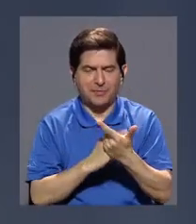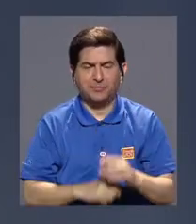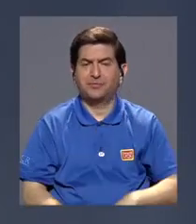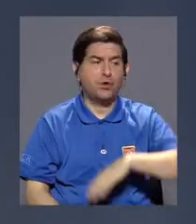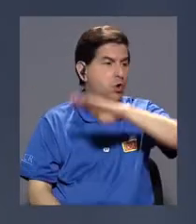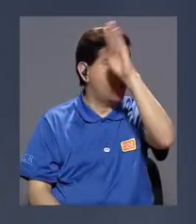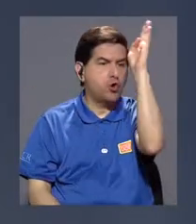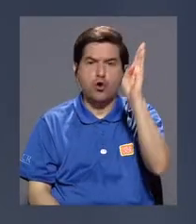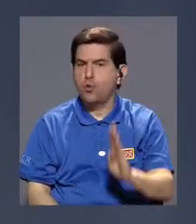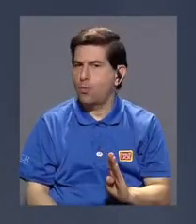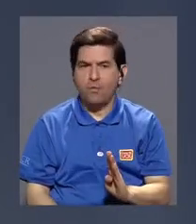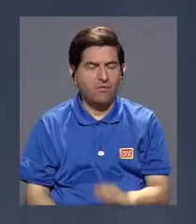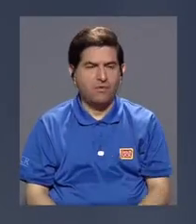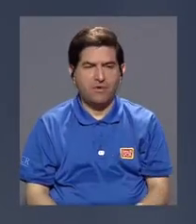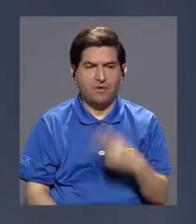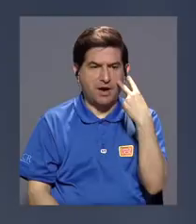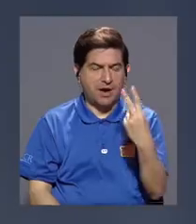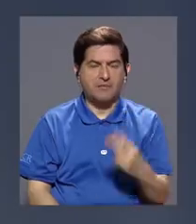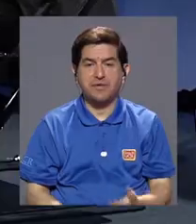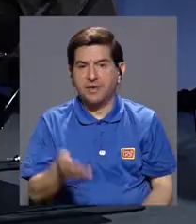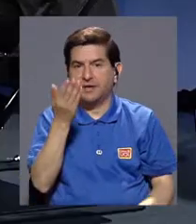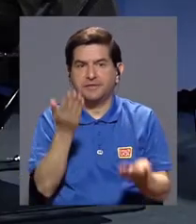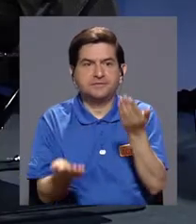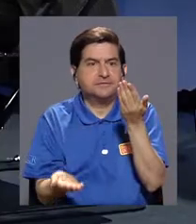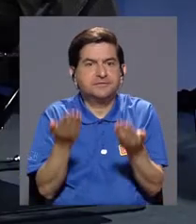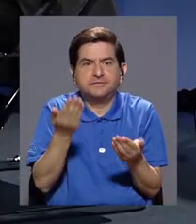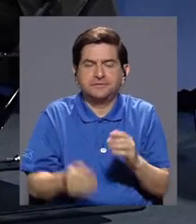Nunca habíamos visto más proliferación, tal vez,